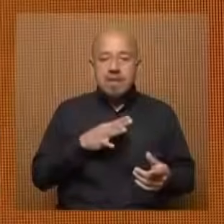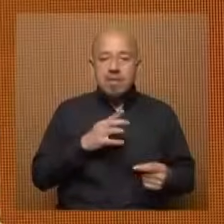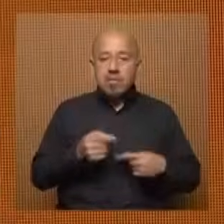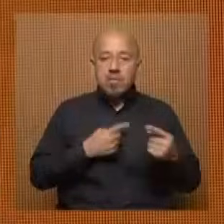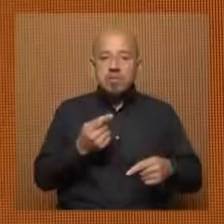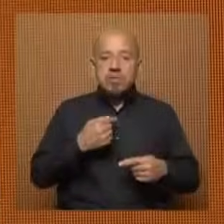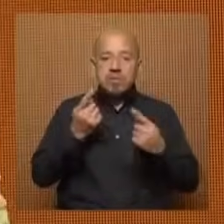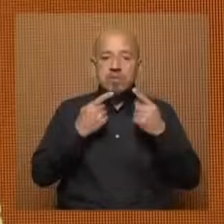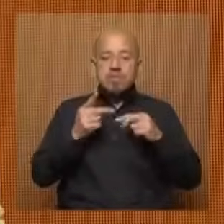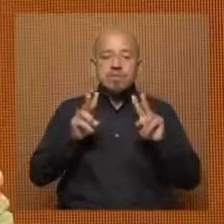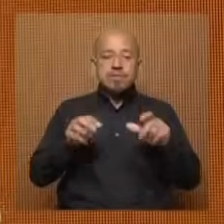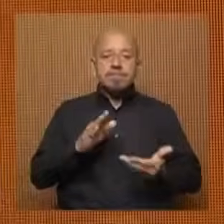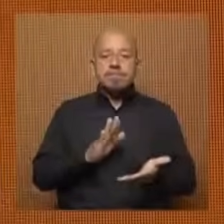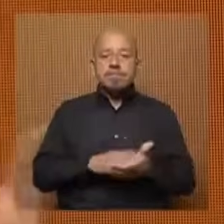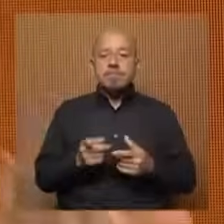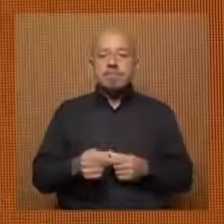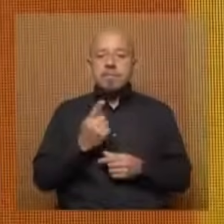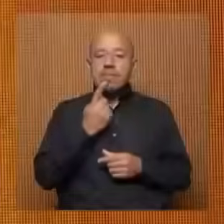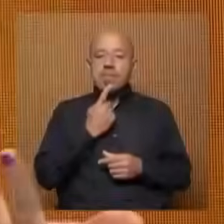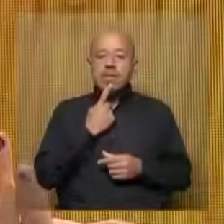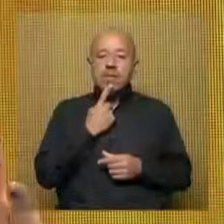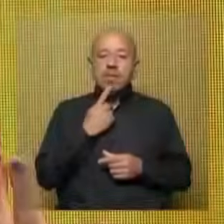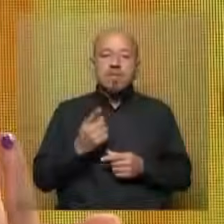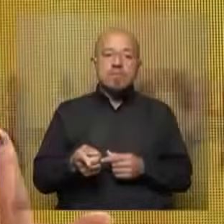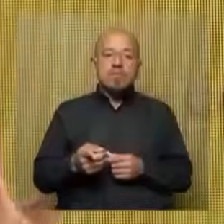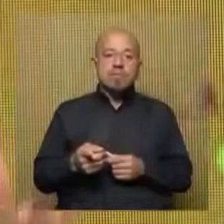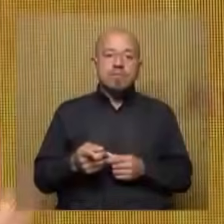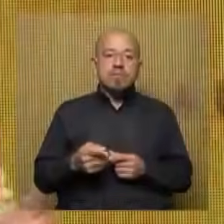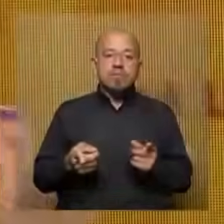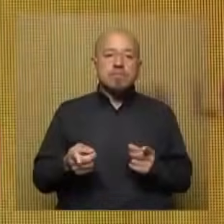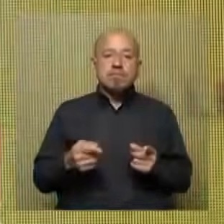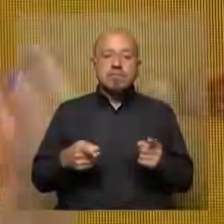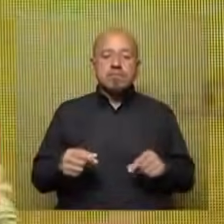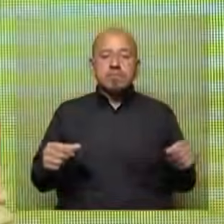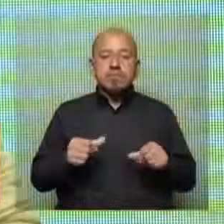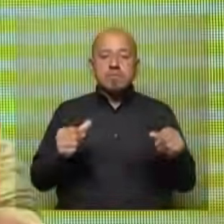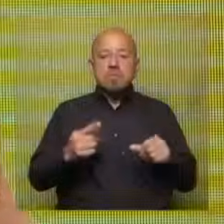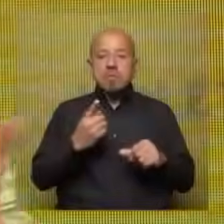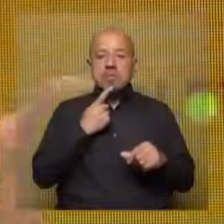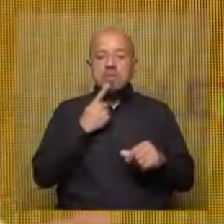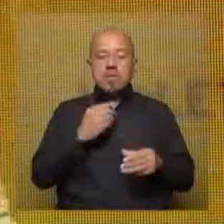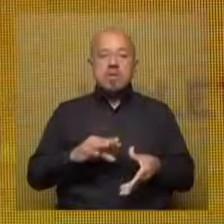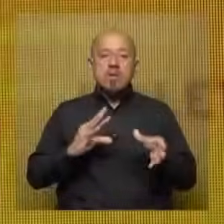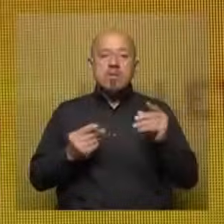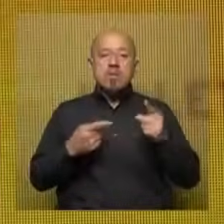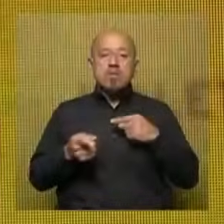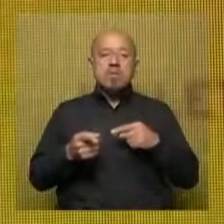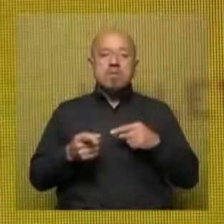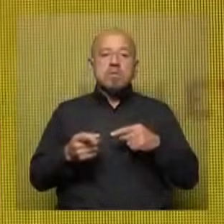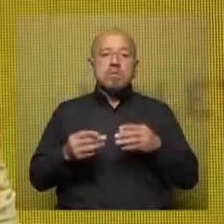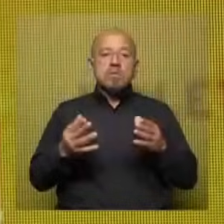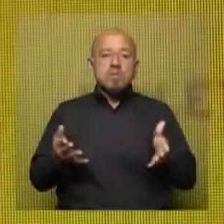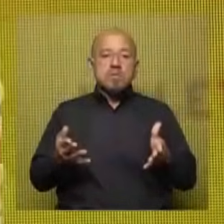uno desde sus lugares, ¿no? Hay gente, los políticos tienen que ocuparse de hacer políticas adecuadas y de poner presupuestos en los lugares que tienen que